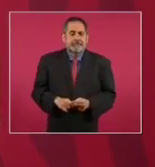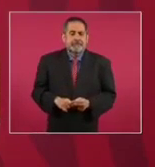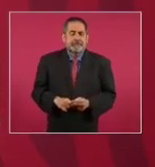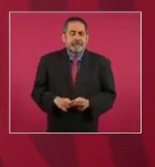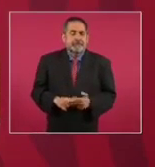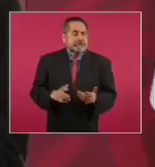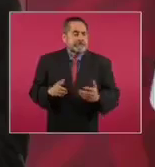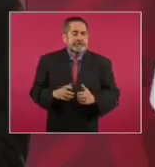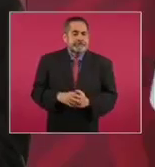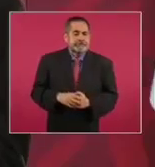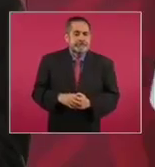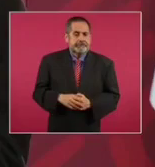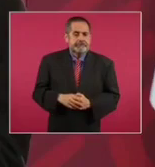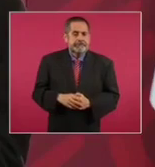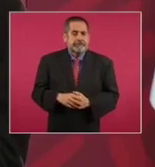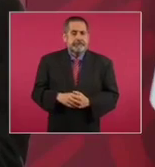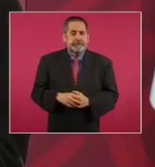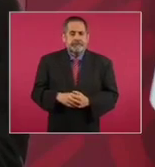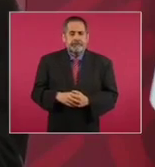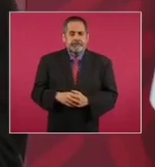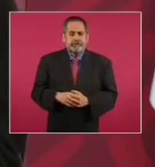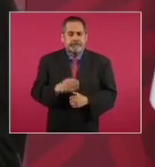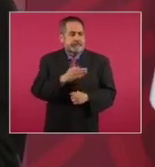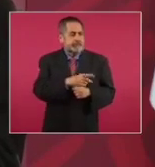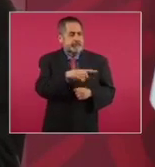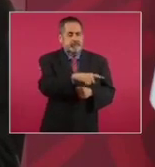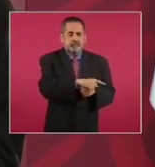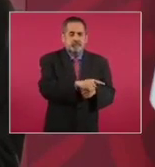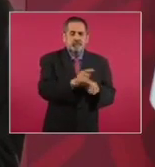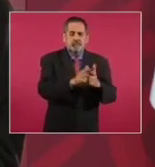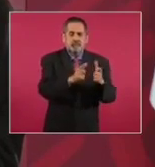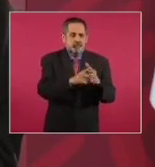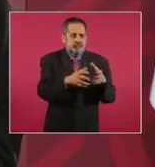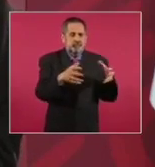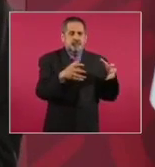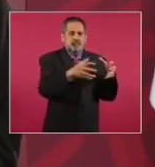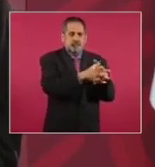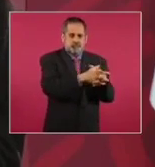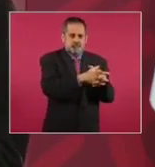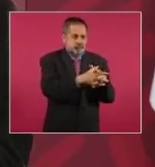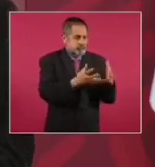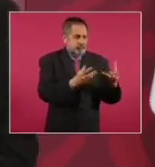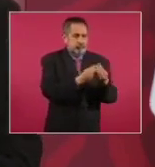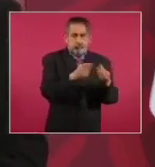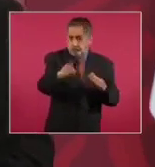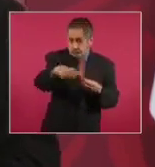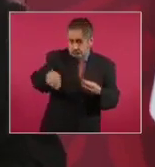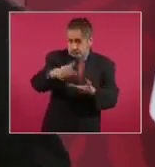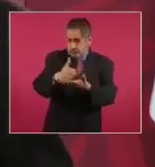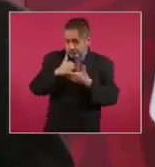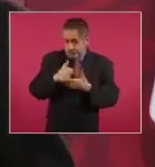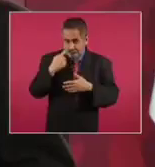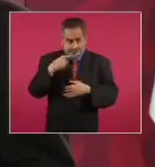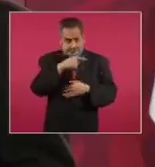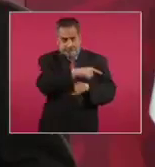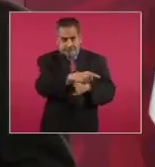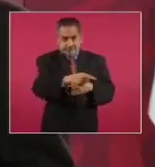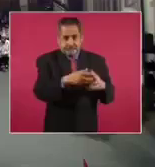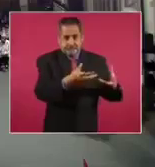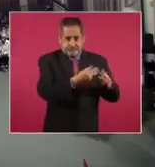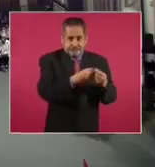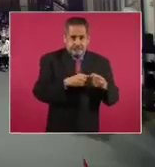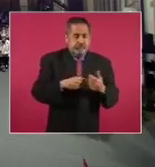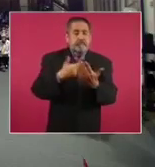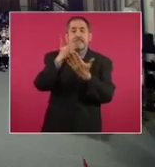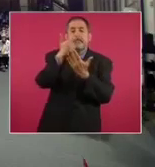deberían hacer los del bloque conservador. Me van a ayudar ustedes, ¿eh? A hacer